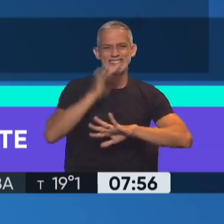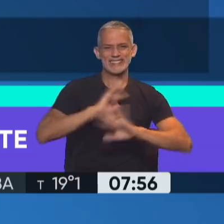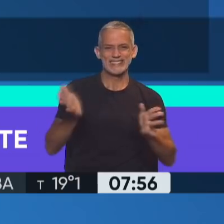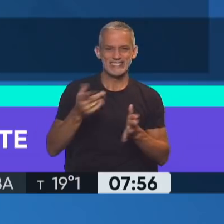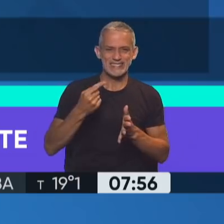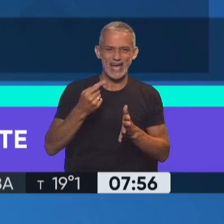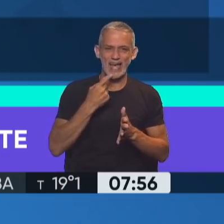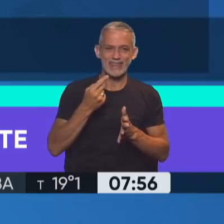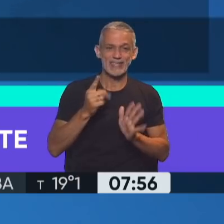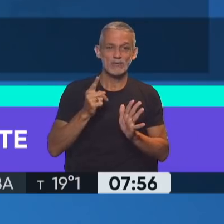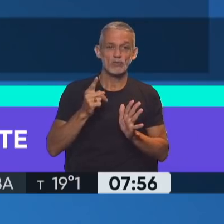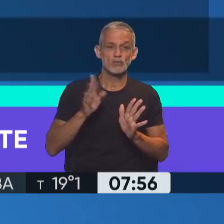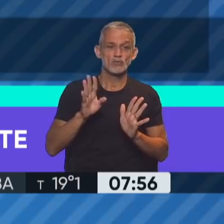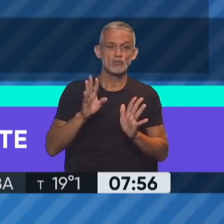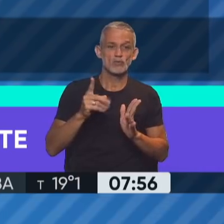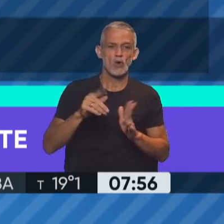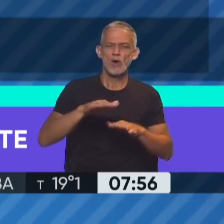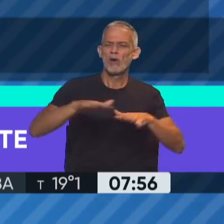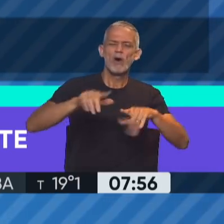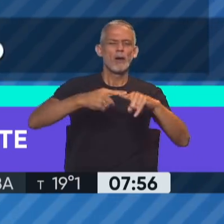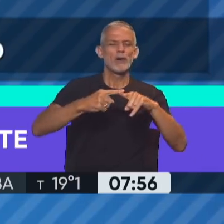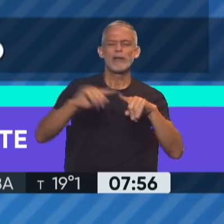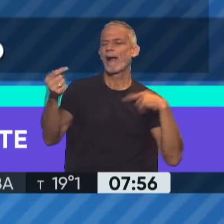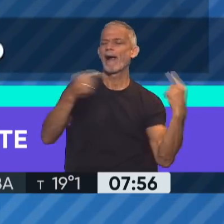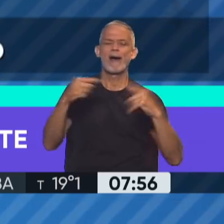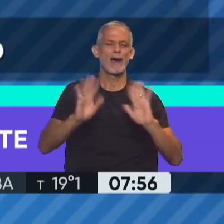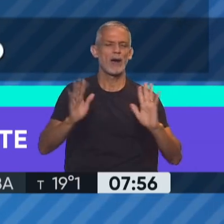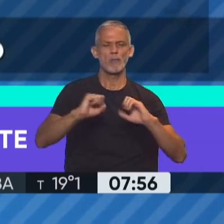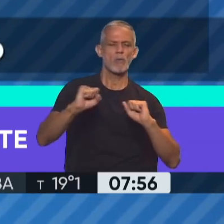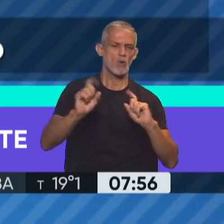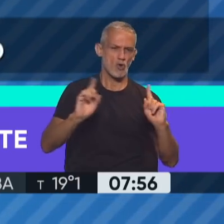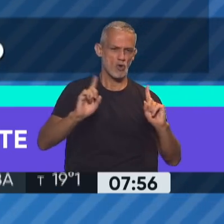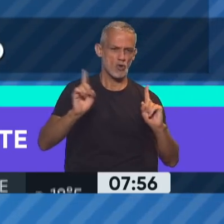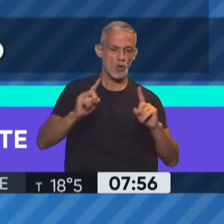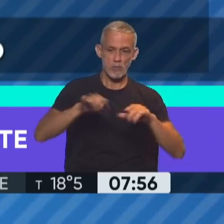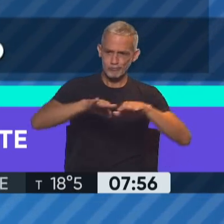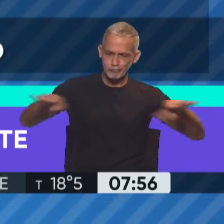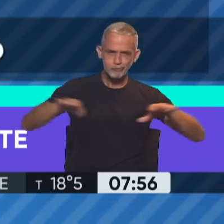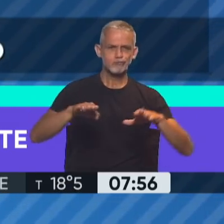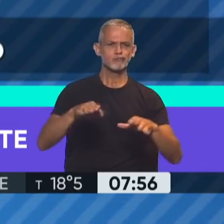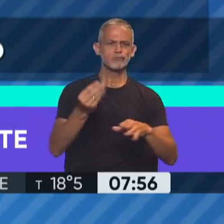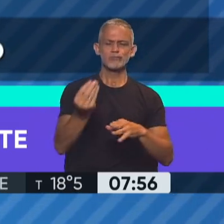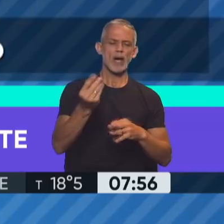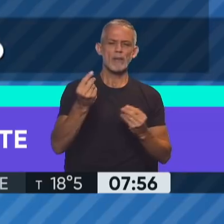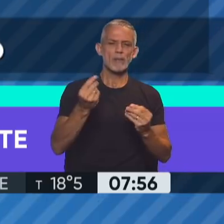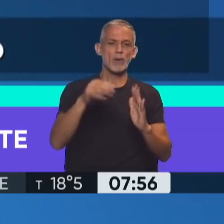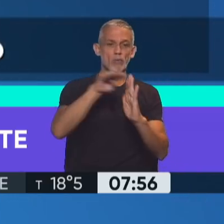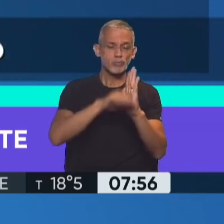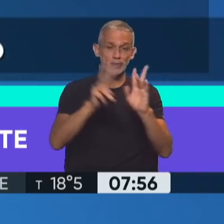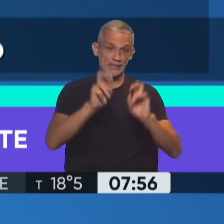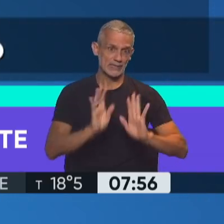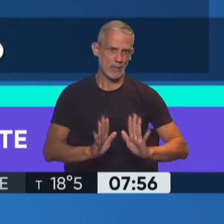no escenario de politiquería barata si no es un escenario institucional de alto contenido